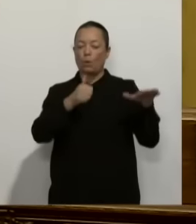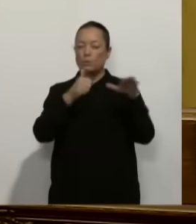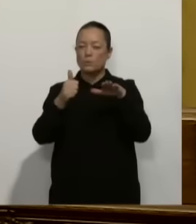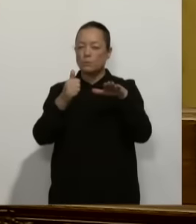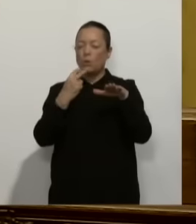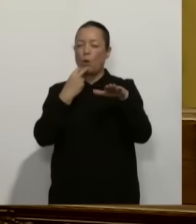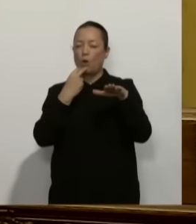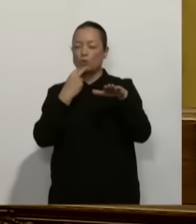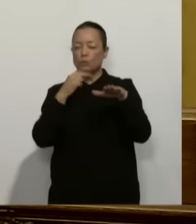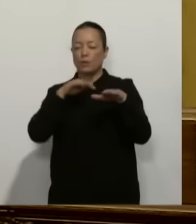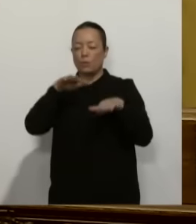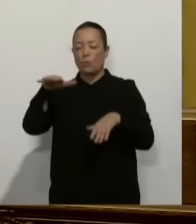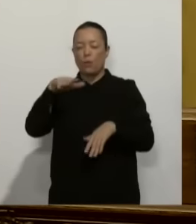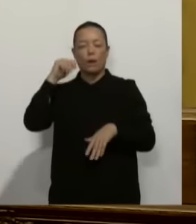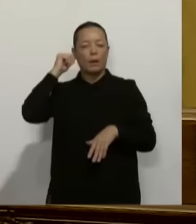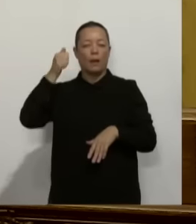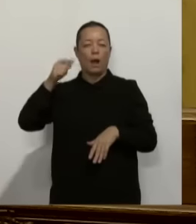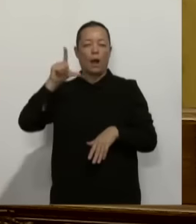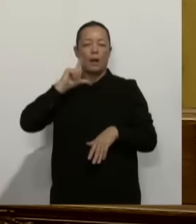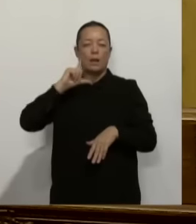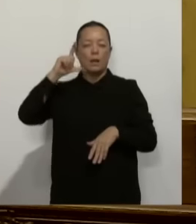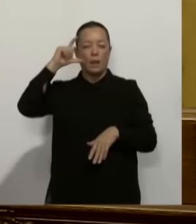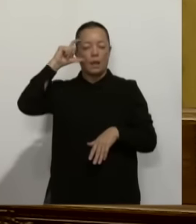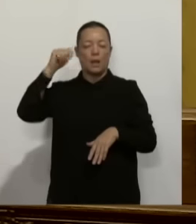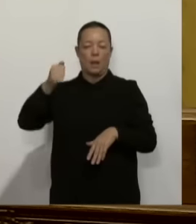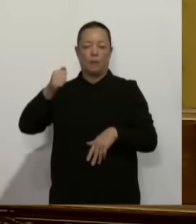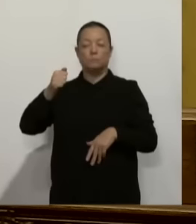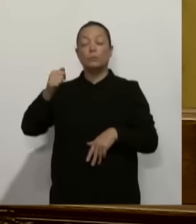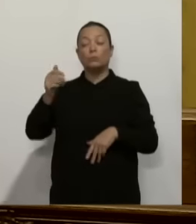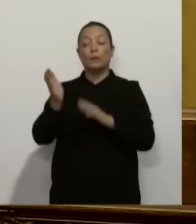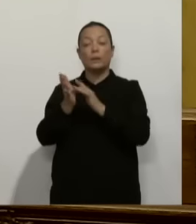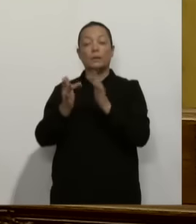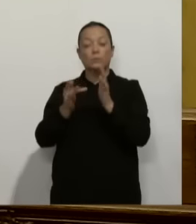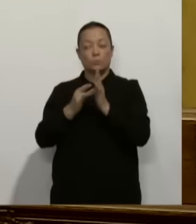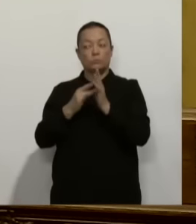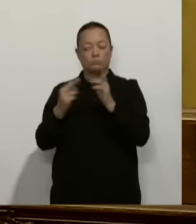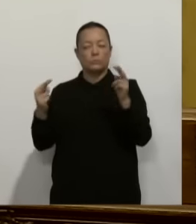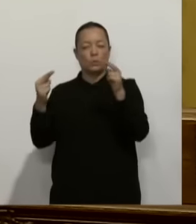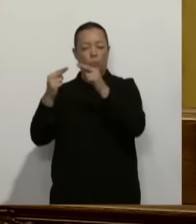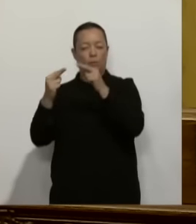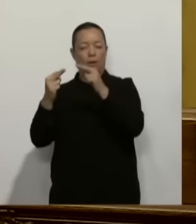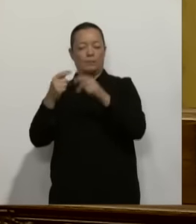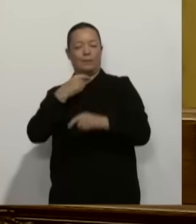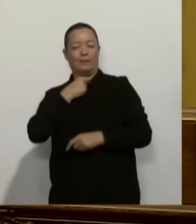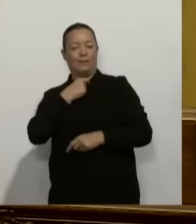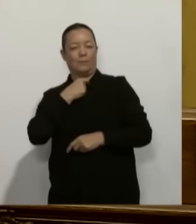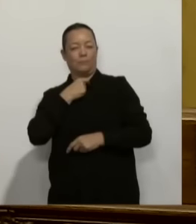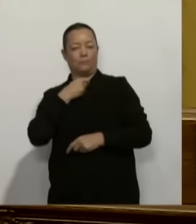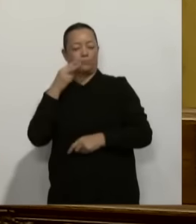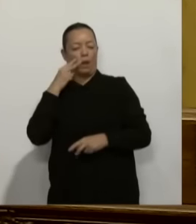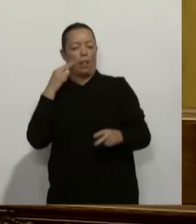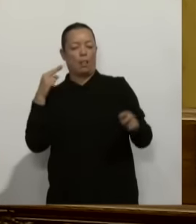11 discípulos fueron a Galilea, a la montaña donde Jesús los había citado. Al